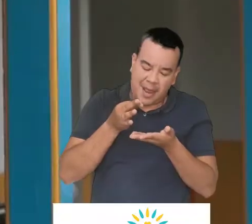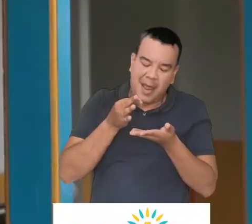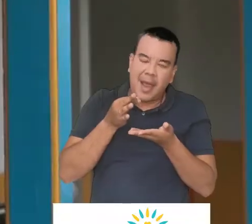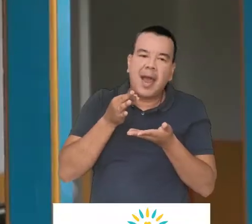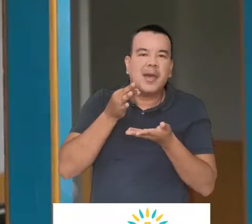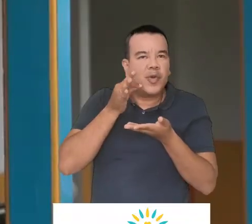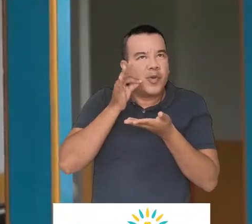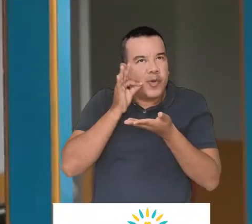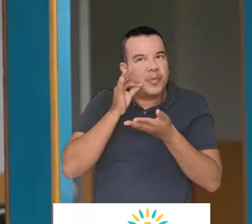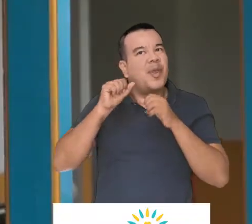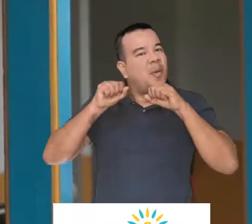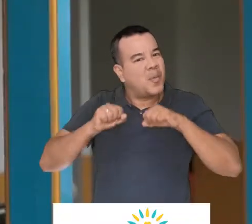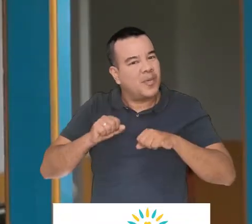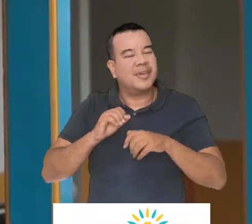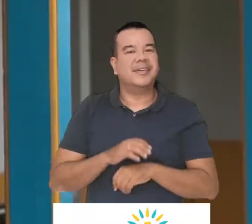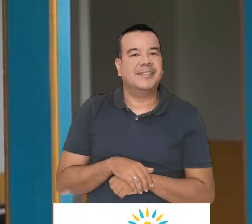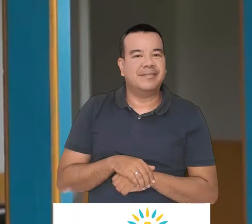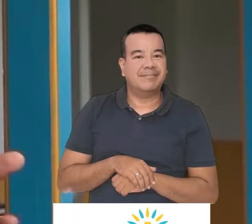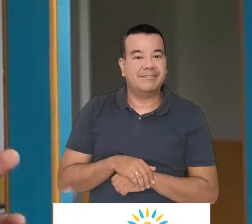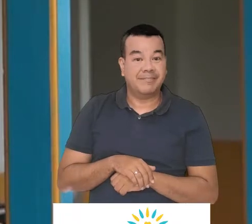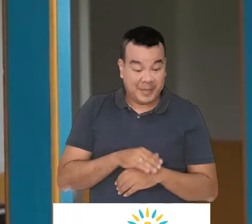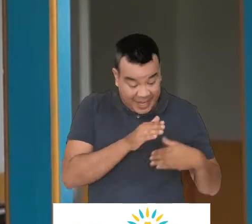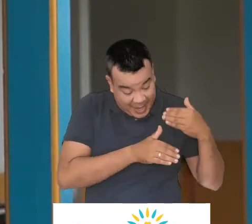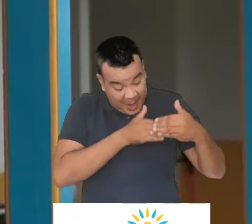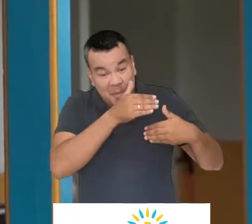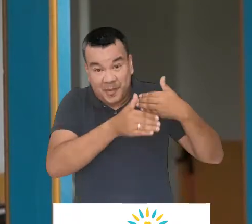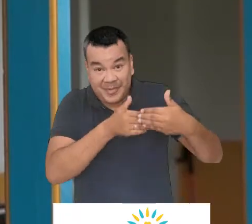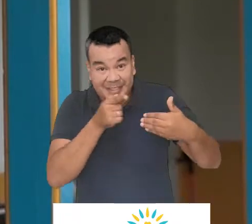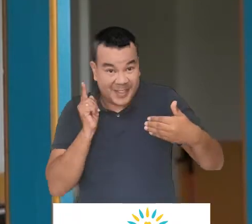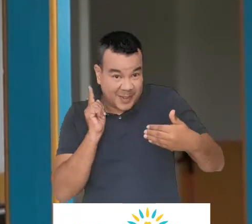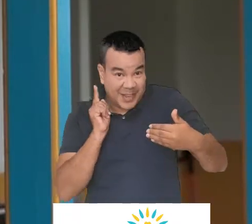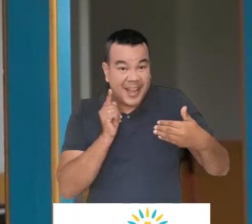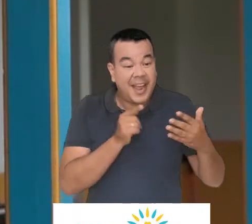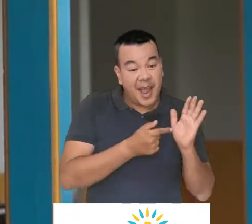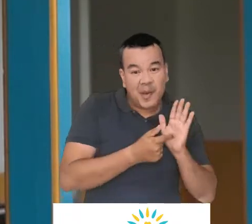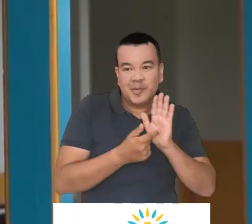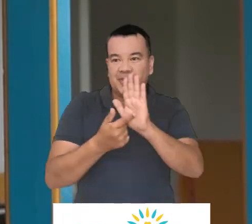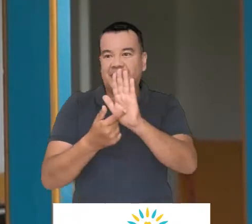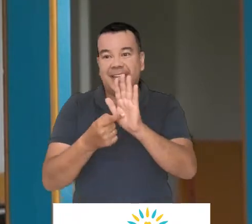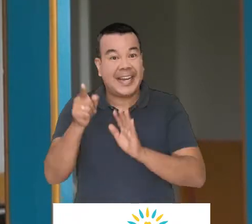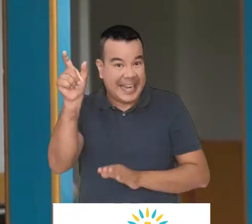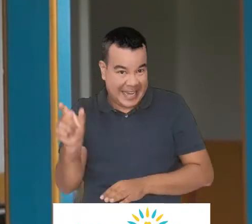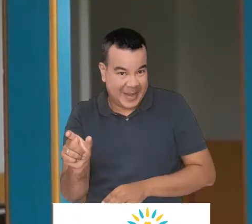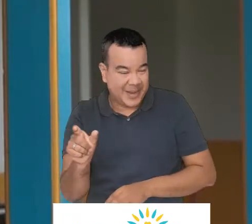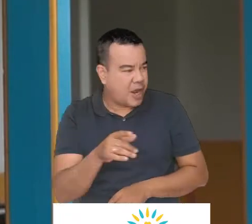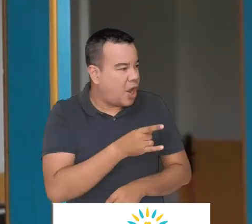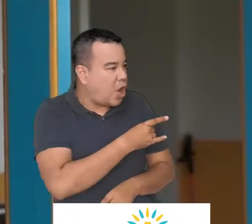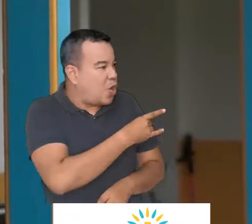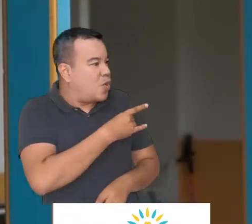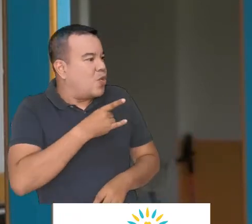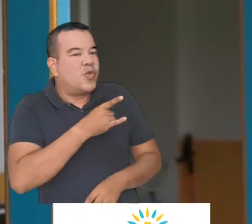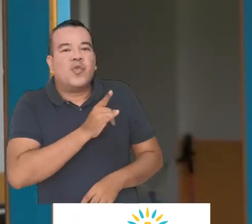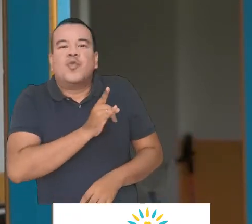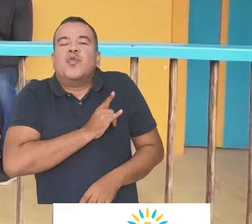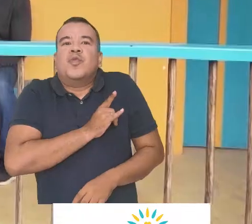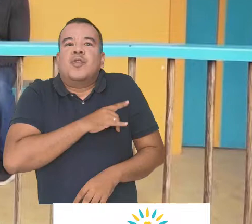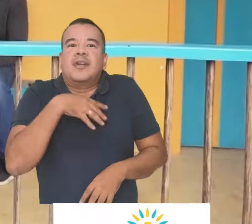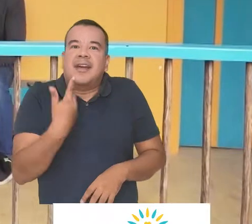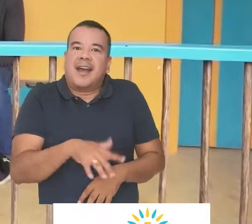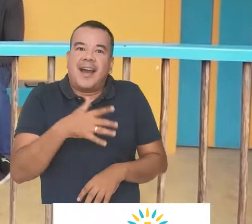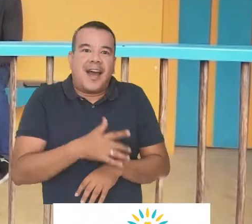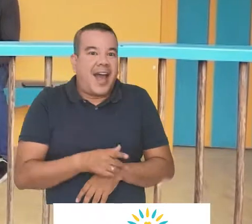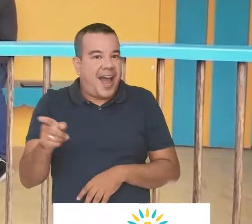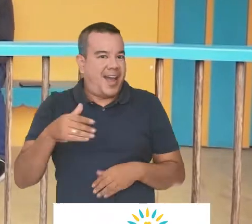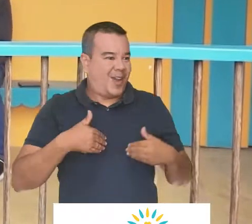ese proceso, al mostrarlo, pues se generan esas conexiones que definitivamente son las que hacen que el viajero se sienta muy